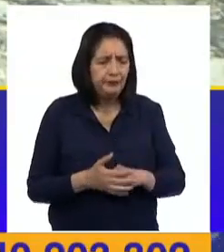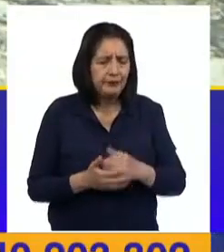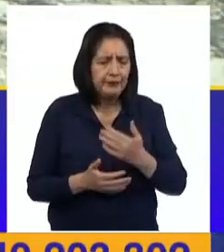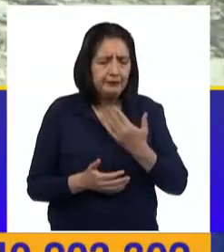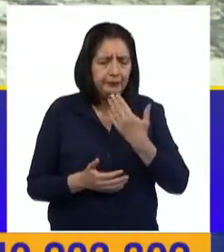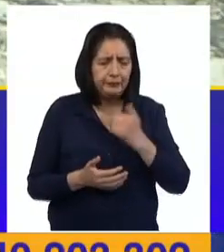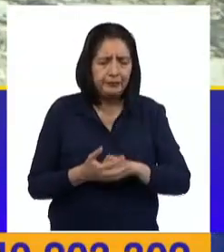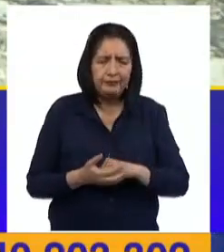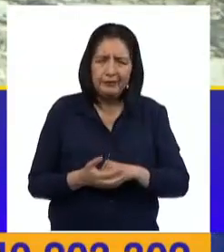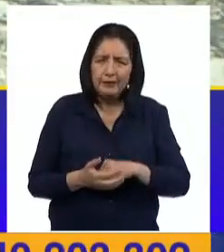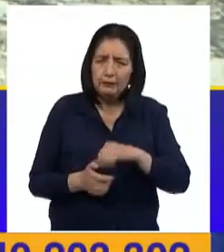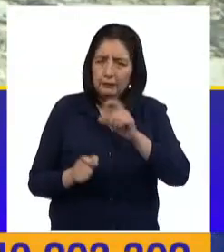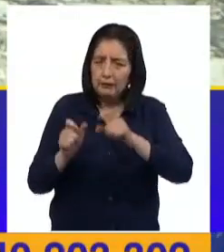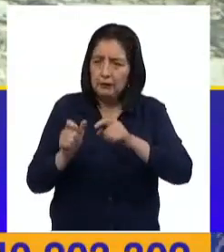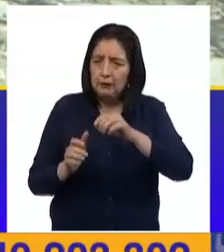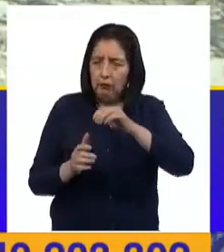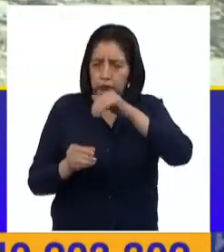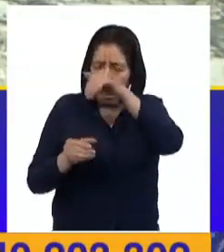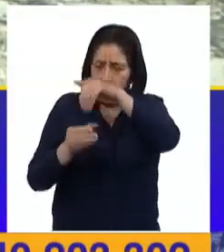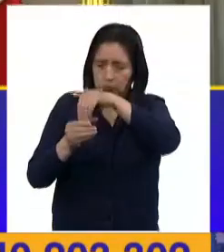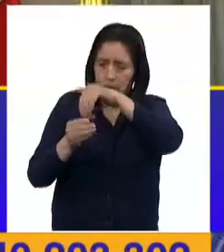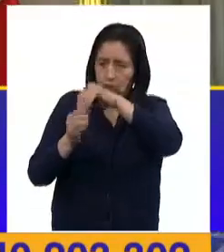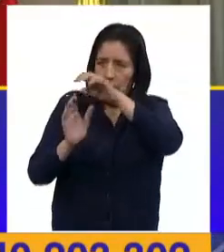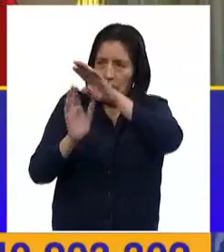candidato menos votado, sacó el